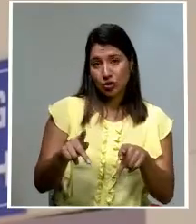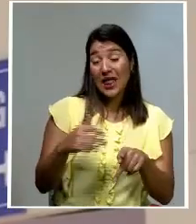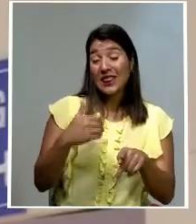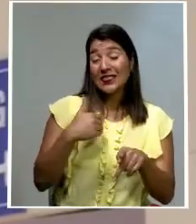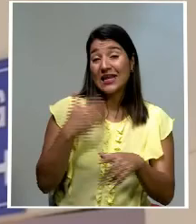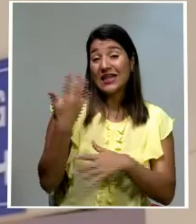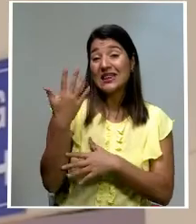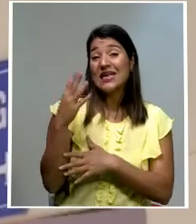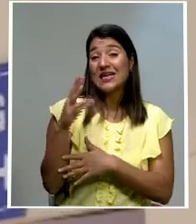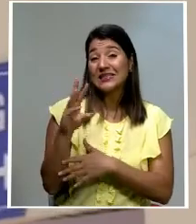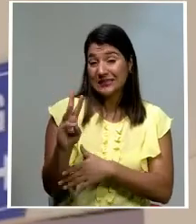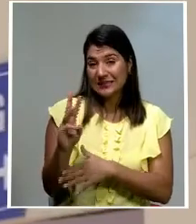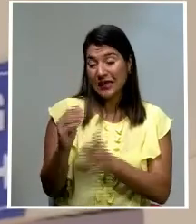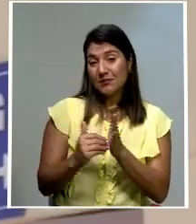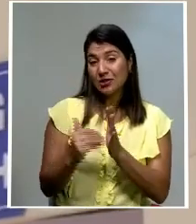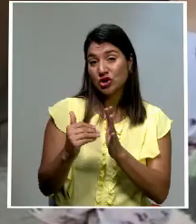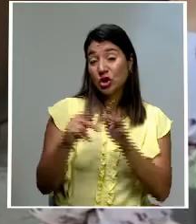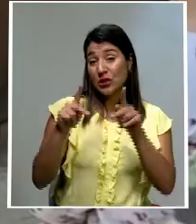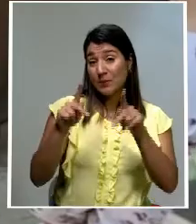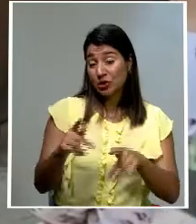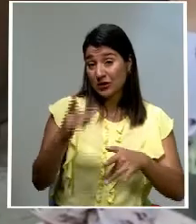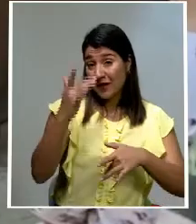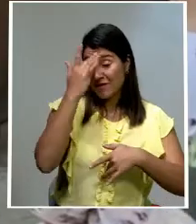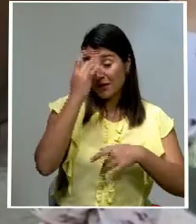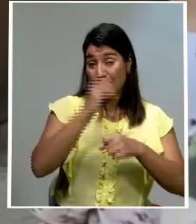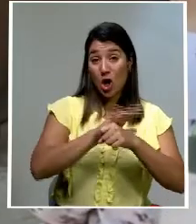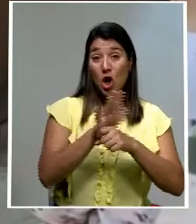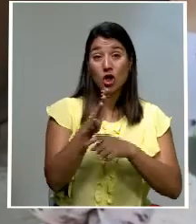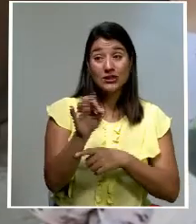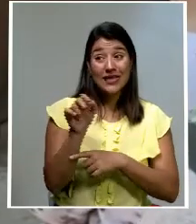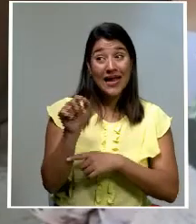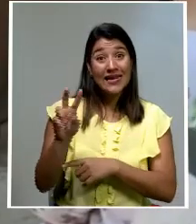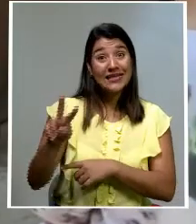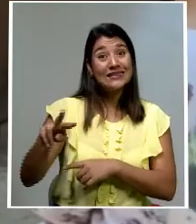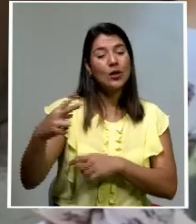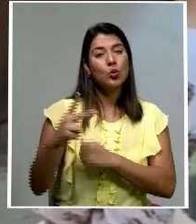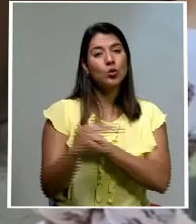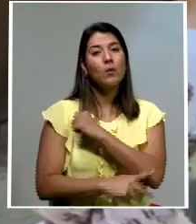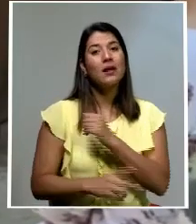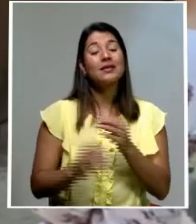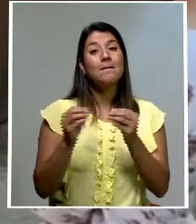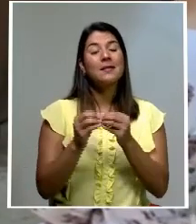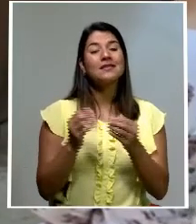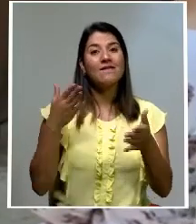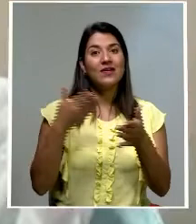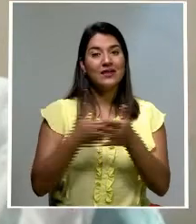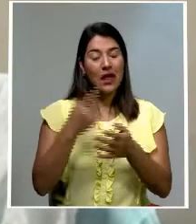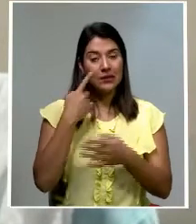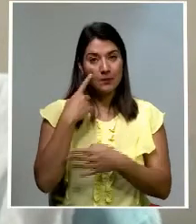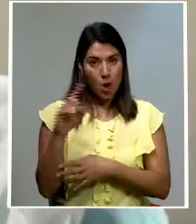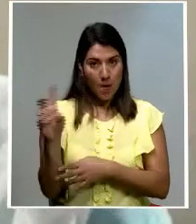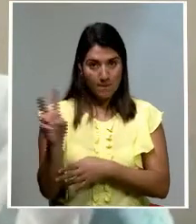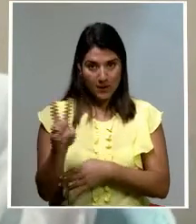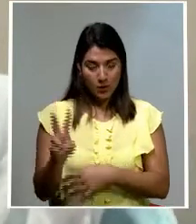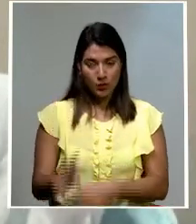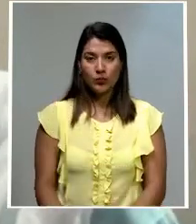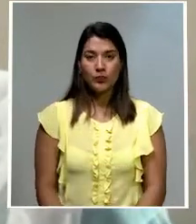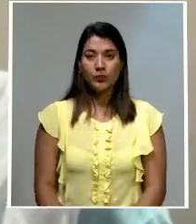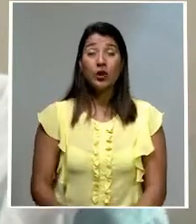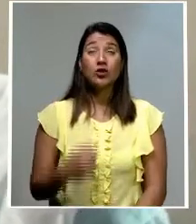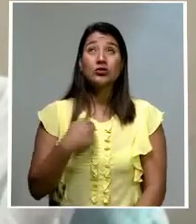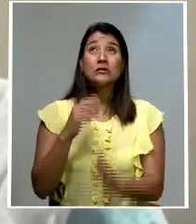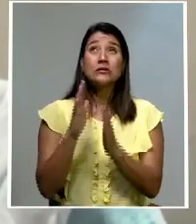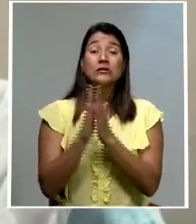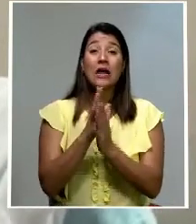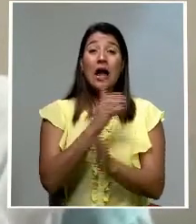de contagios desde el inicio de la pandemia, que lo convierten en el segundo más afectado por el virus. Solo le rezo a Dios,